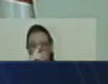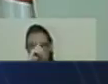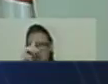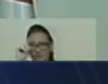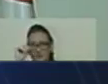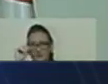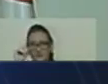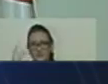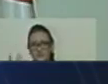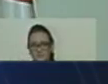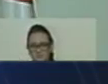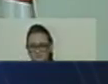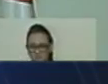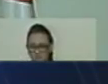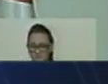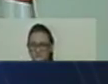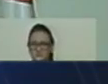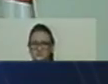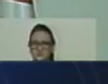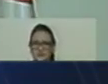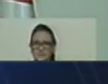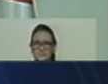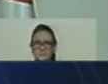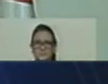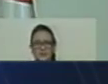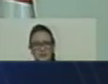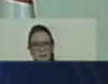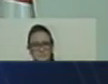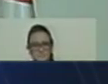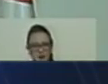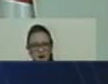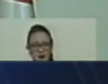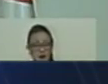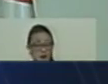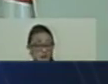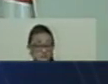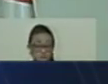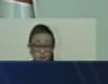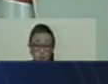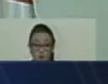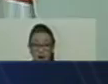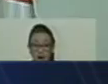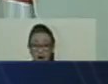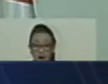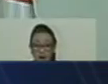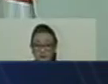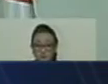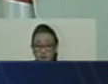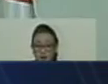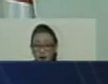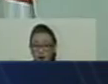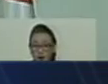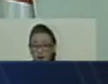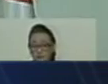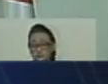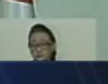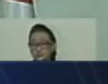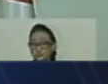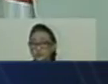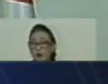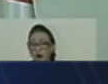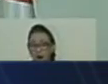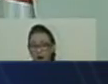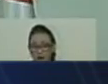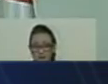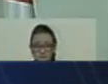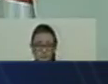después me dice, mira, ahí en esos países hay que pagar hasta por la forma de caminar. La gasolina la aumentan todos los días y cuesta no sé cuánto. El gas lo aumentan